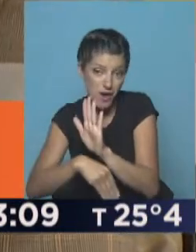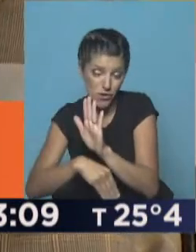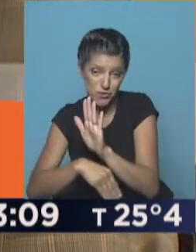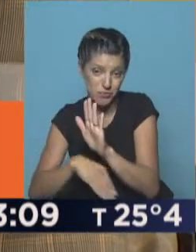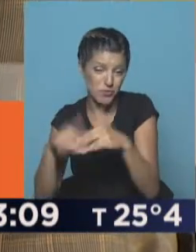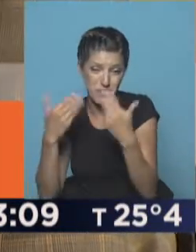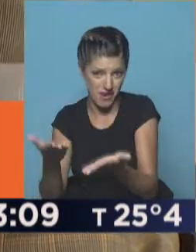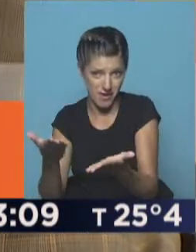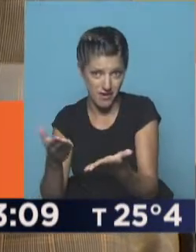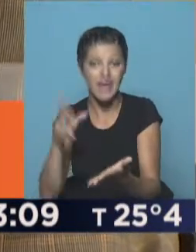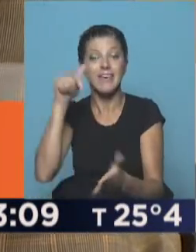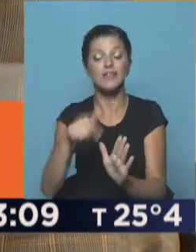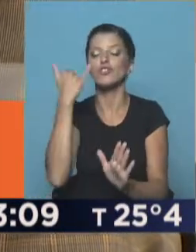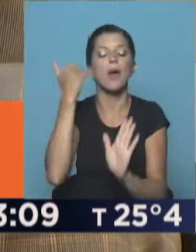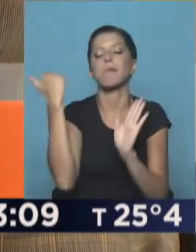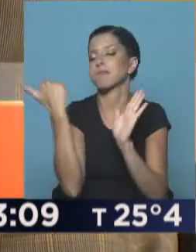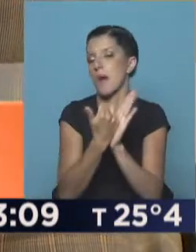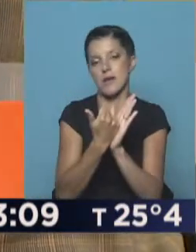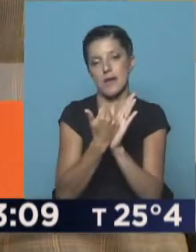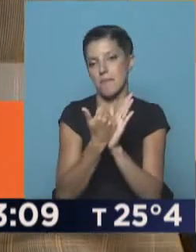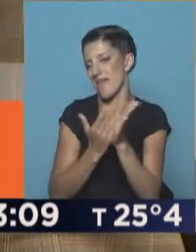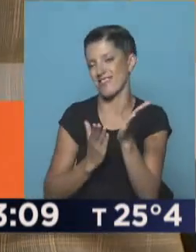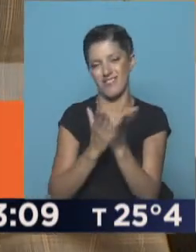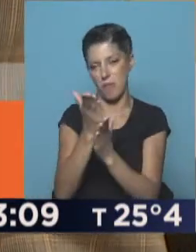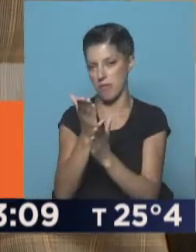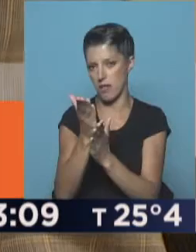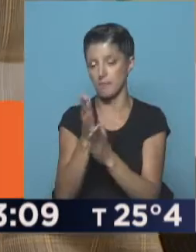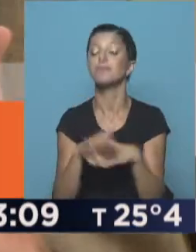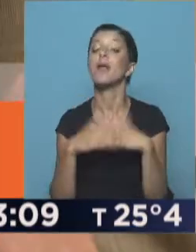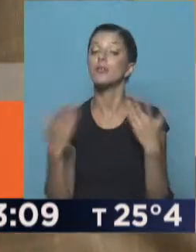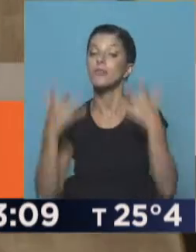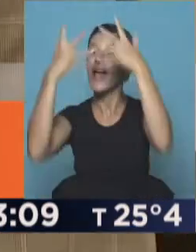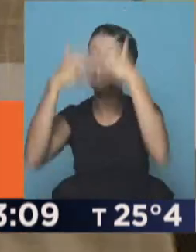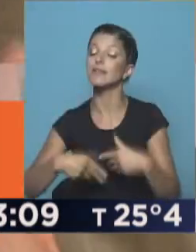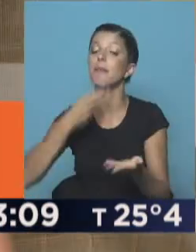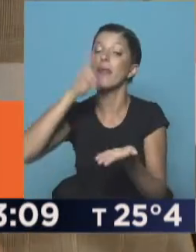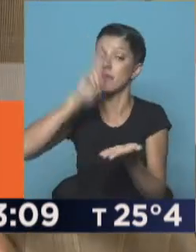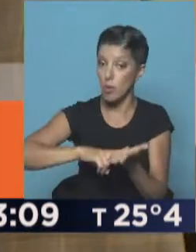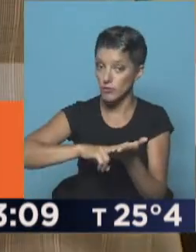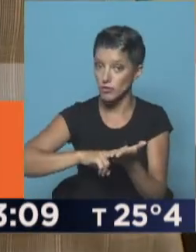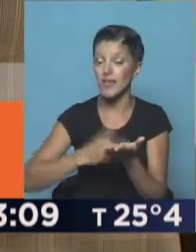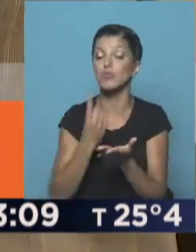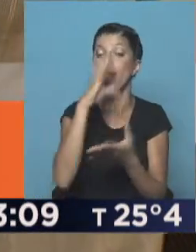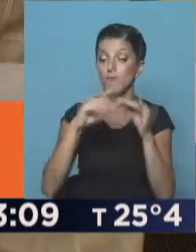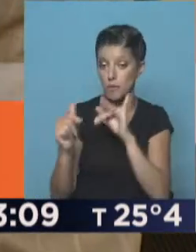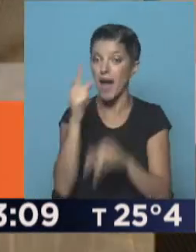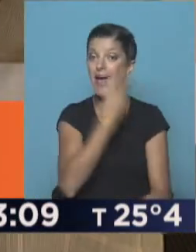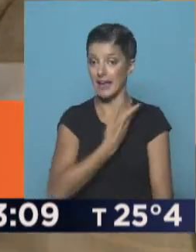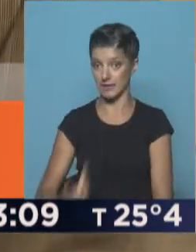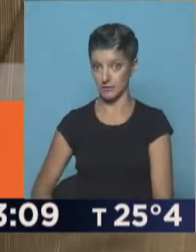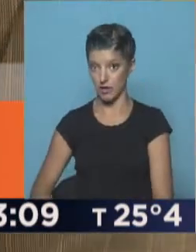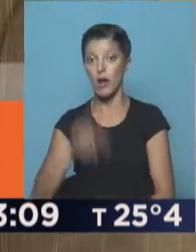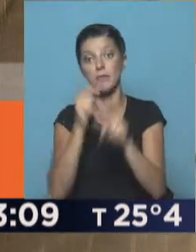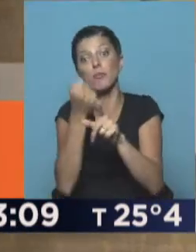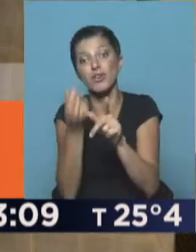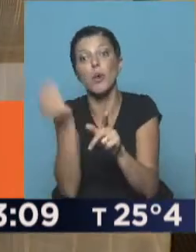marca irremediablemente por el resto de la vida. Entonces el sistema tributario es la manera que tienen los estados de a la gente que tuvo un